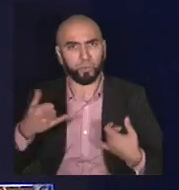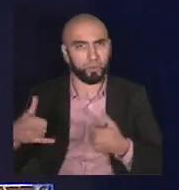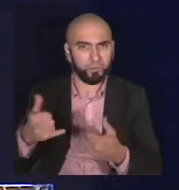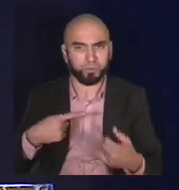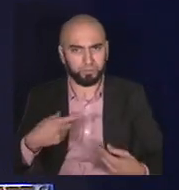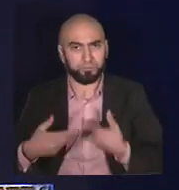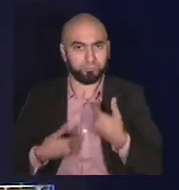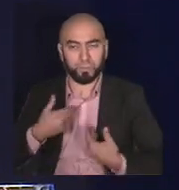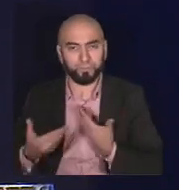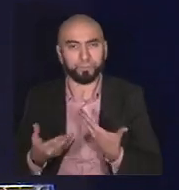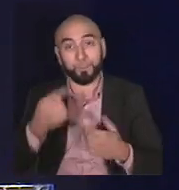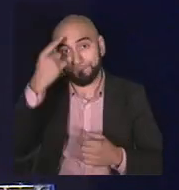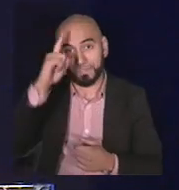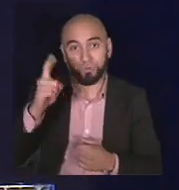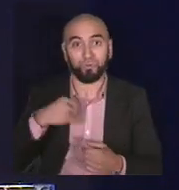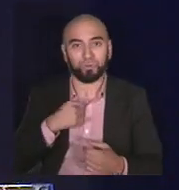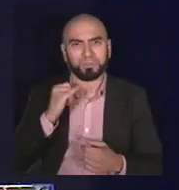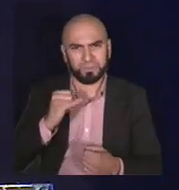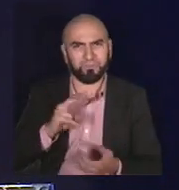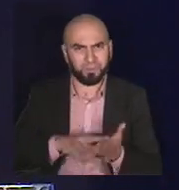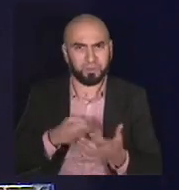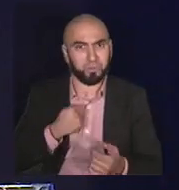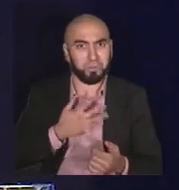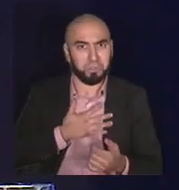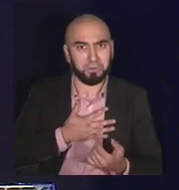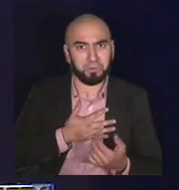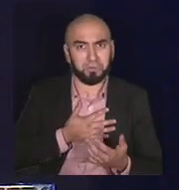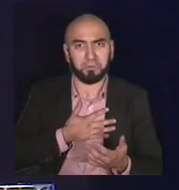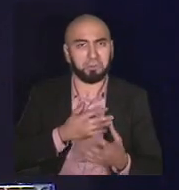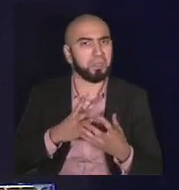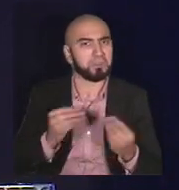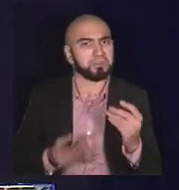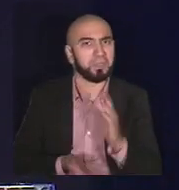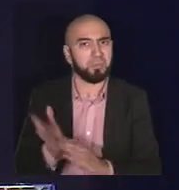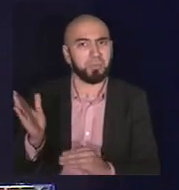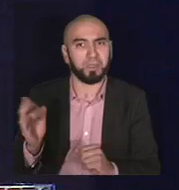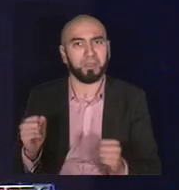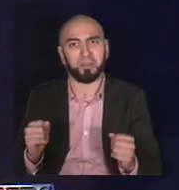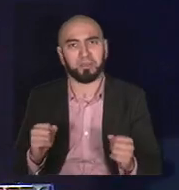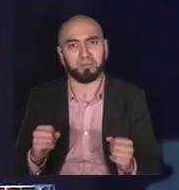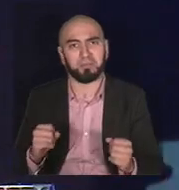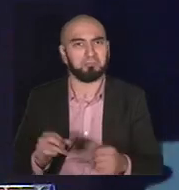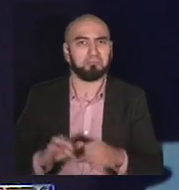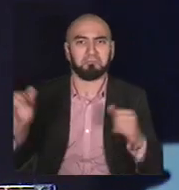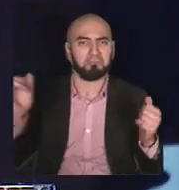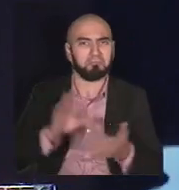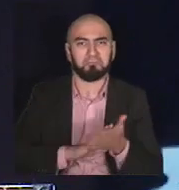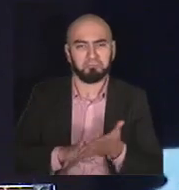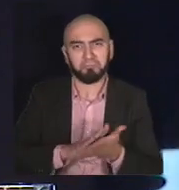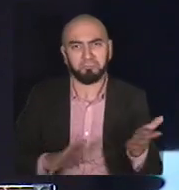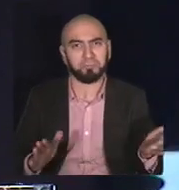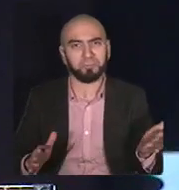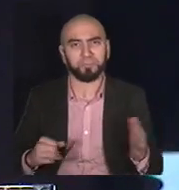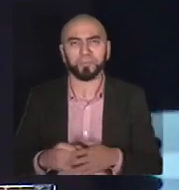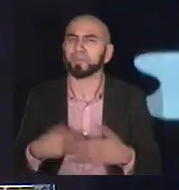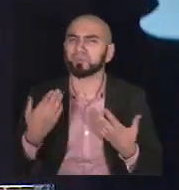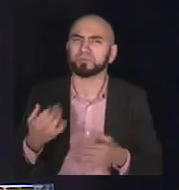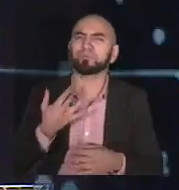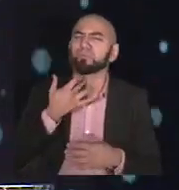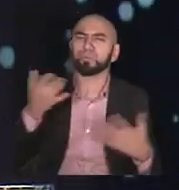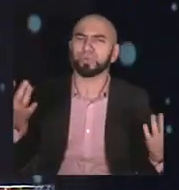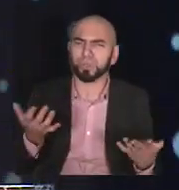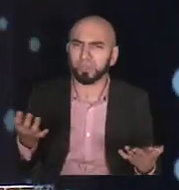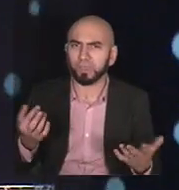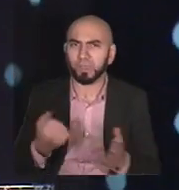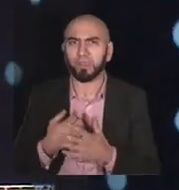realidad quisiera escapar y esconderme. Soy como ustedes, ustedes son como yo. ¿Por qué entonces actuamos fuera